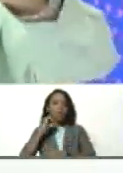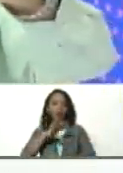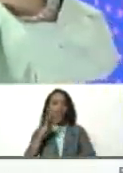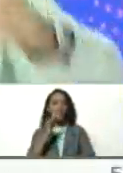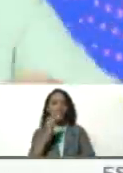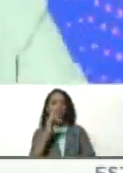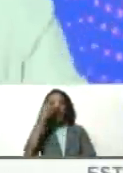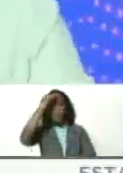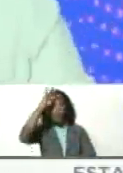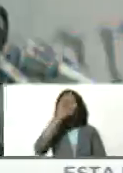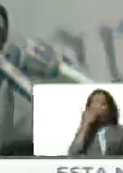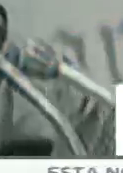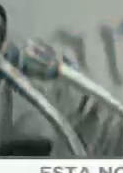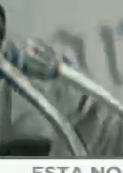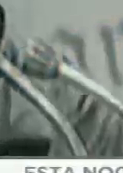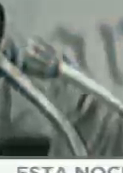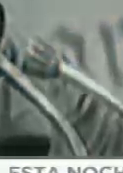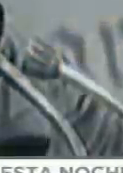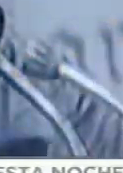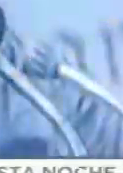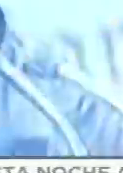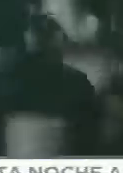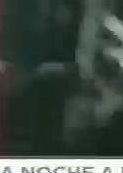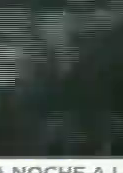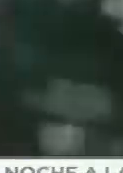para siempre. Adelante.